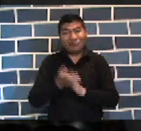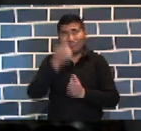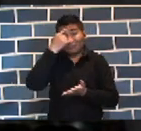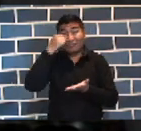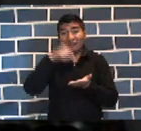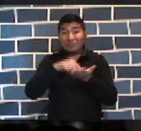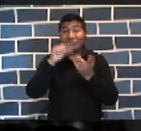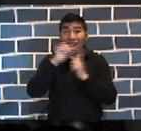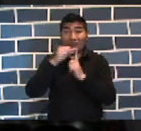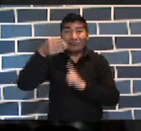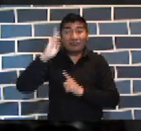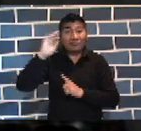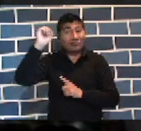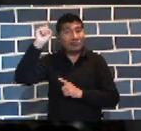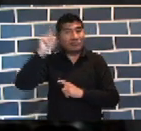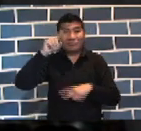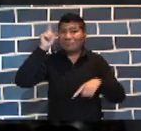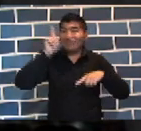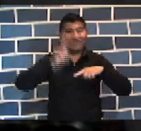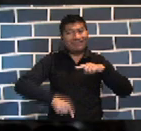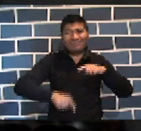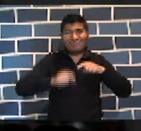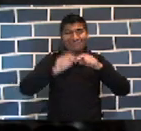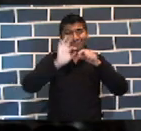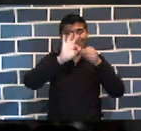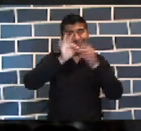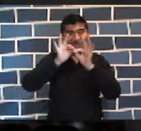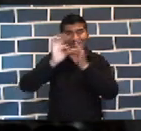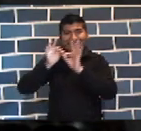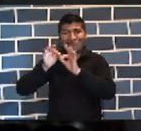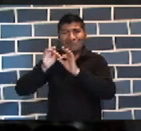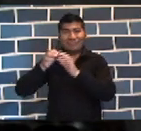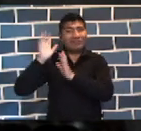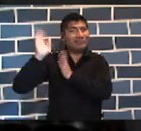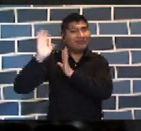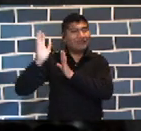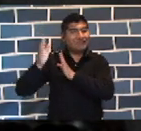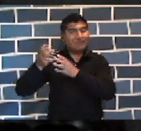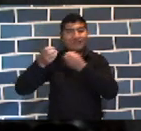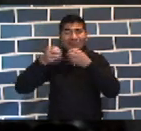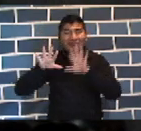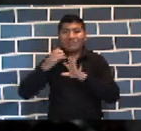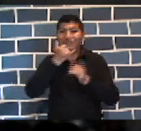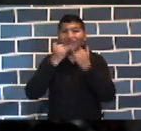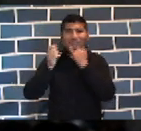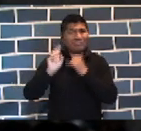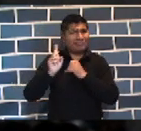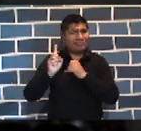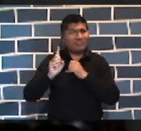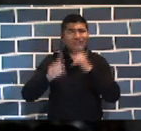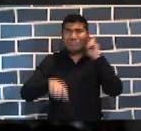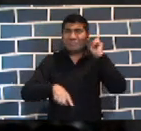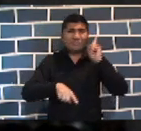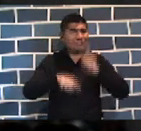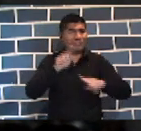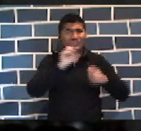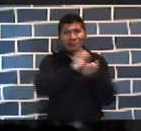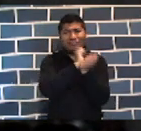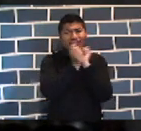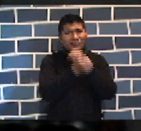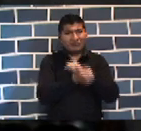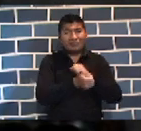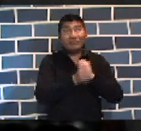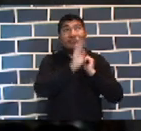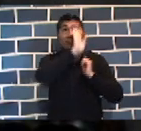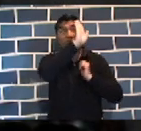la palabra de Dios no puede ser convertida en palabrería, no puede ser convertida la palabra